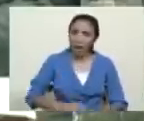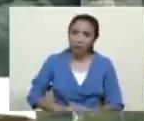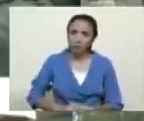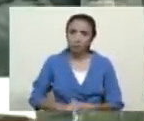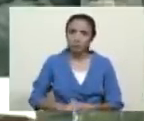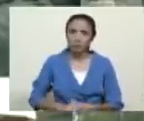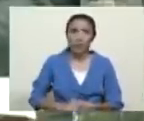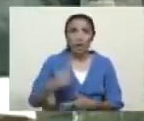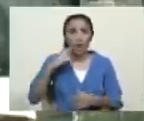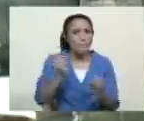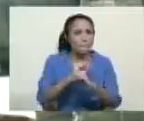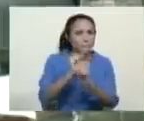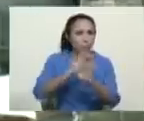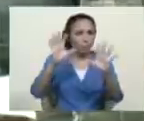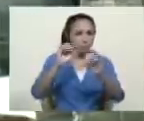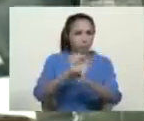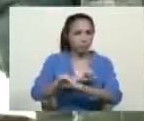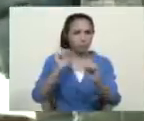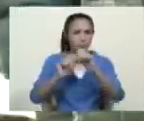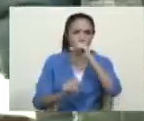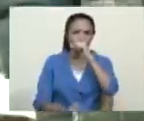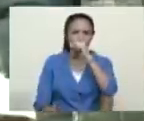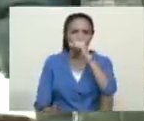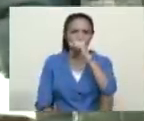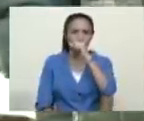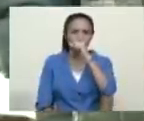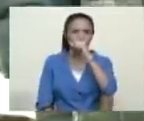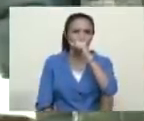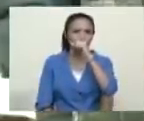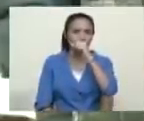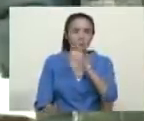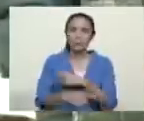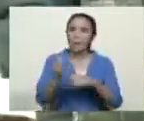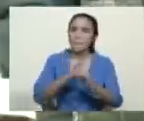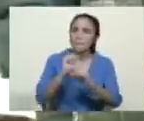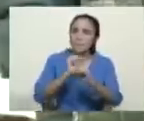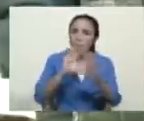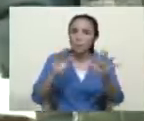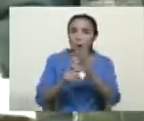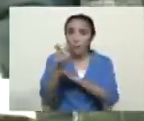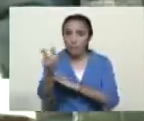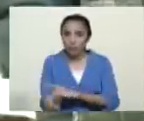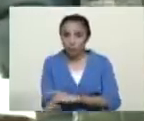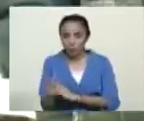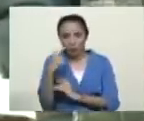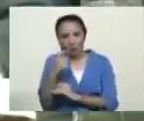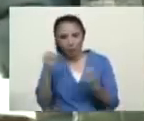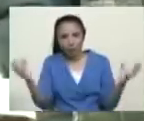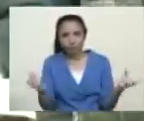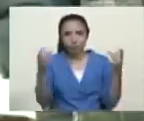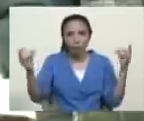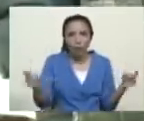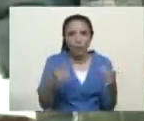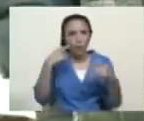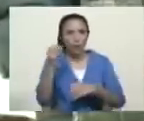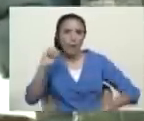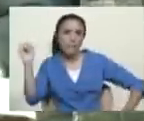Una de estas bombas Molotov fue utilizada por los manifestantes para incendiar un